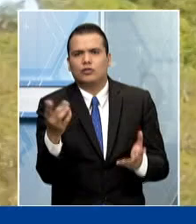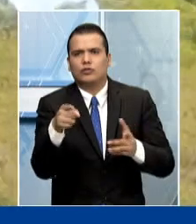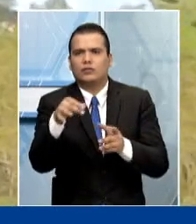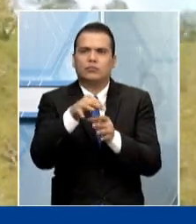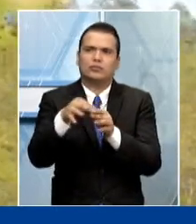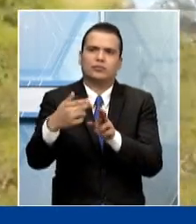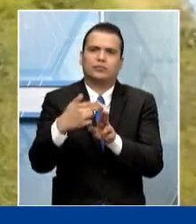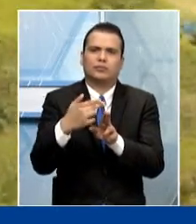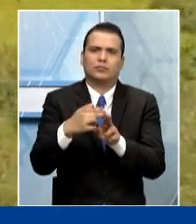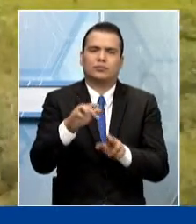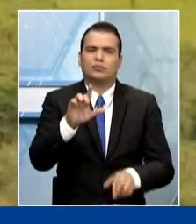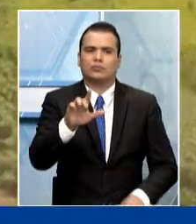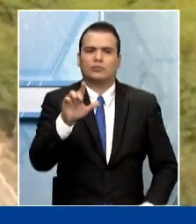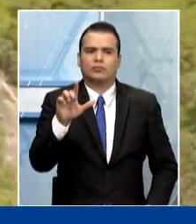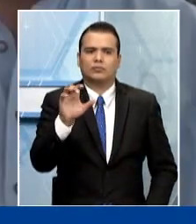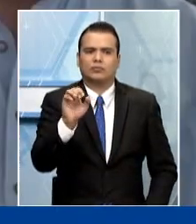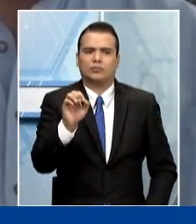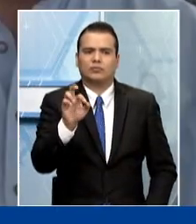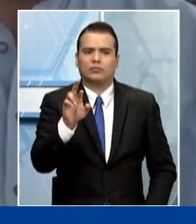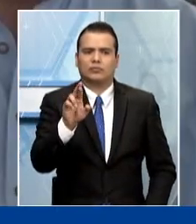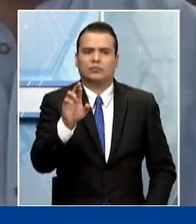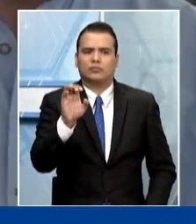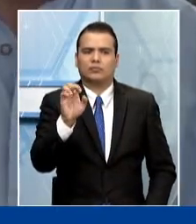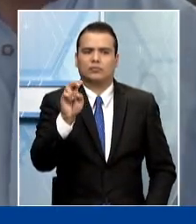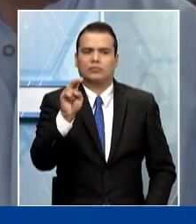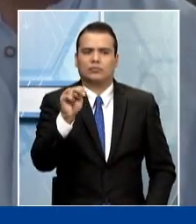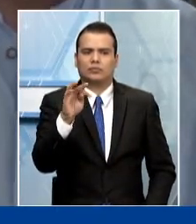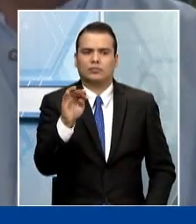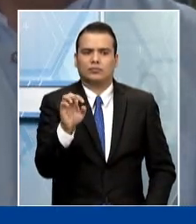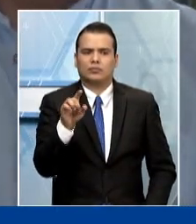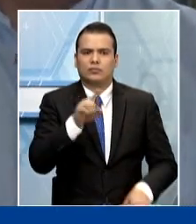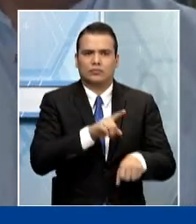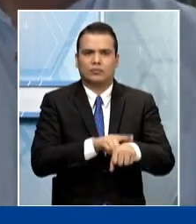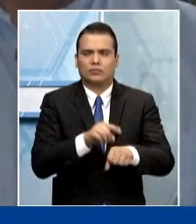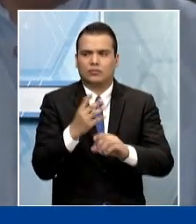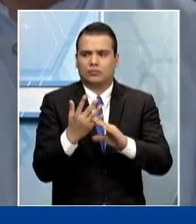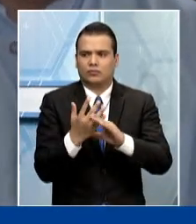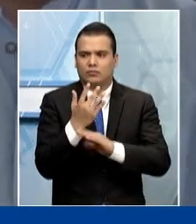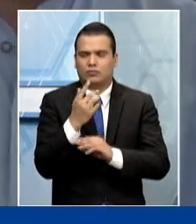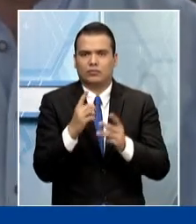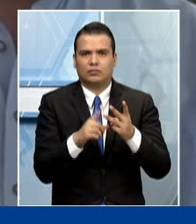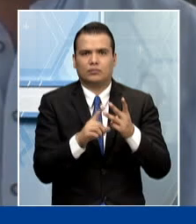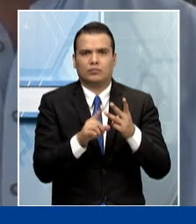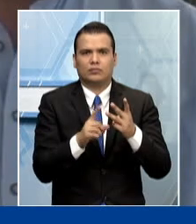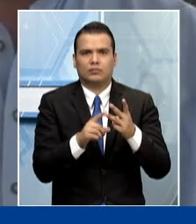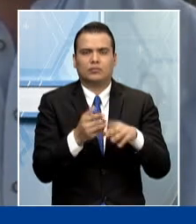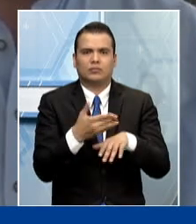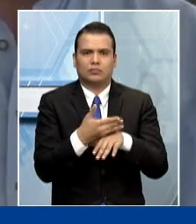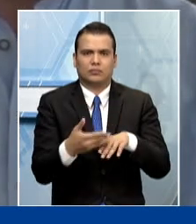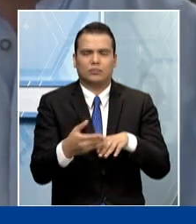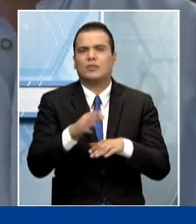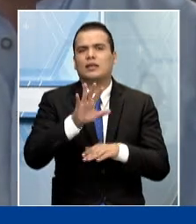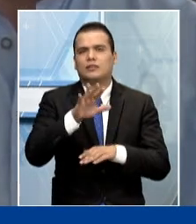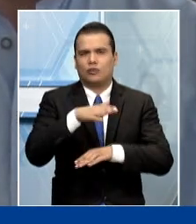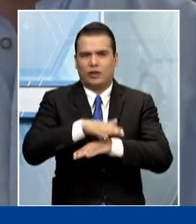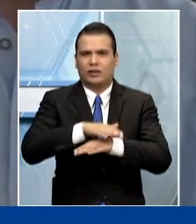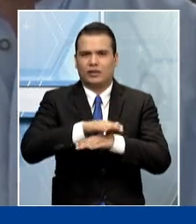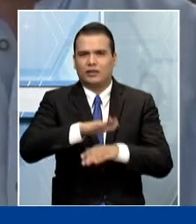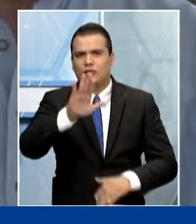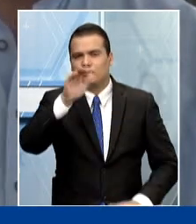a las 5 horas de la mañana. El mismo día, a las 17 horas, unidades del Ejército